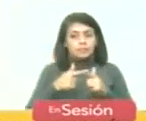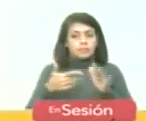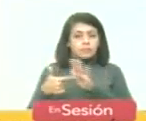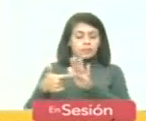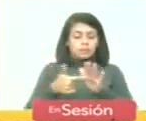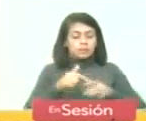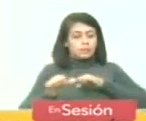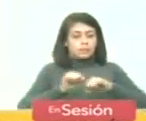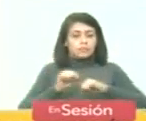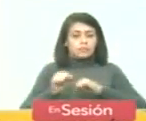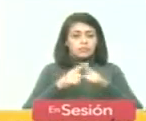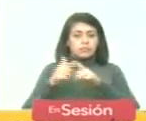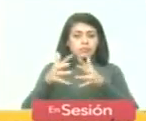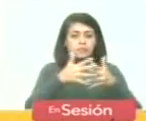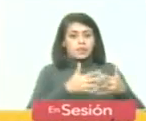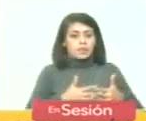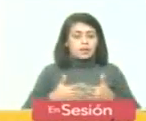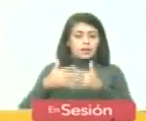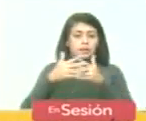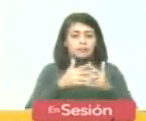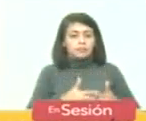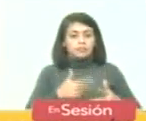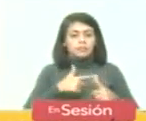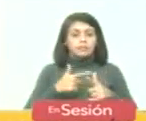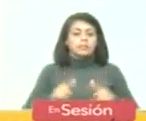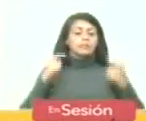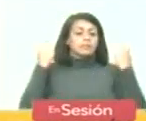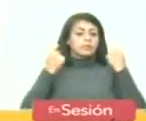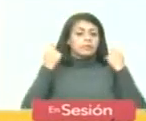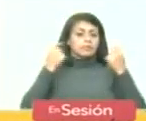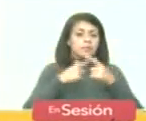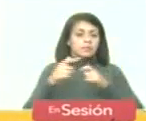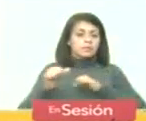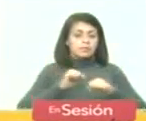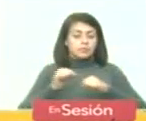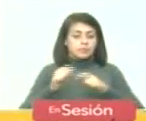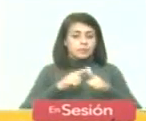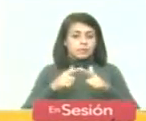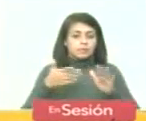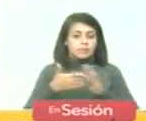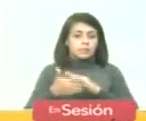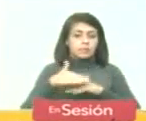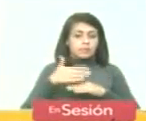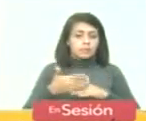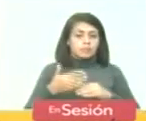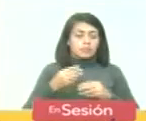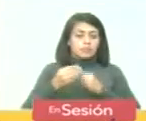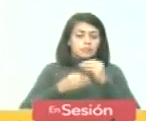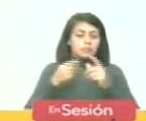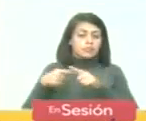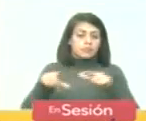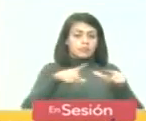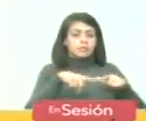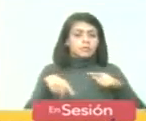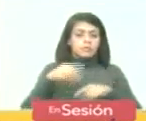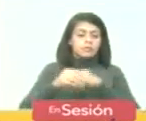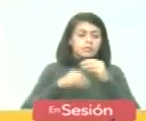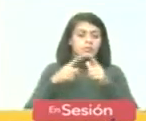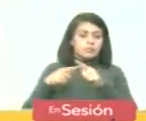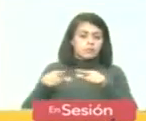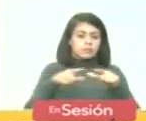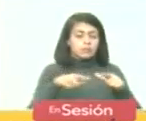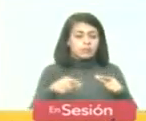las actuaciones estadounidenses han promovido las actitudes secesionistas y desintegradoras del